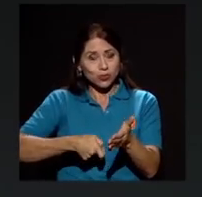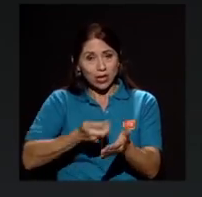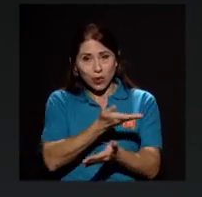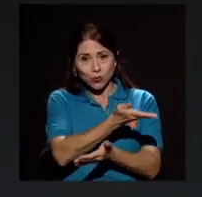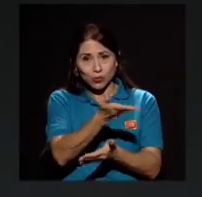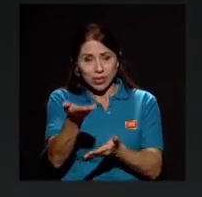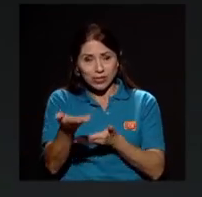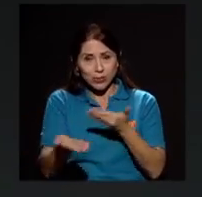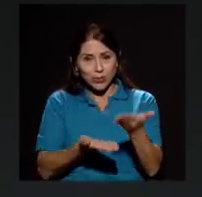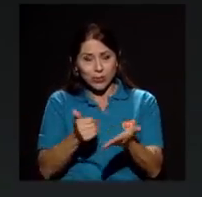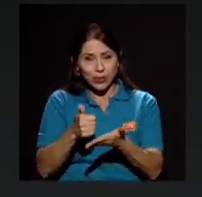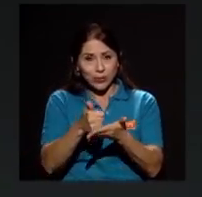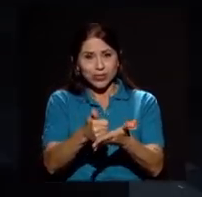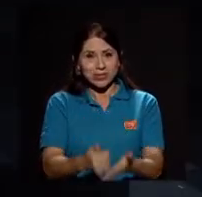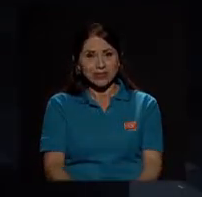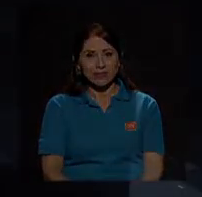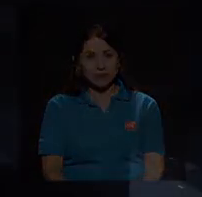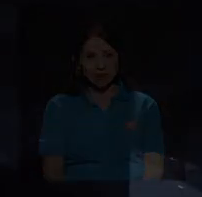construyen